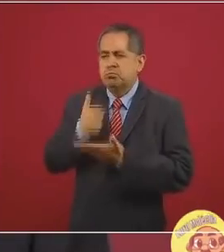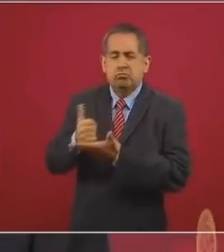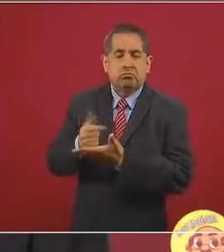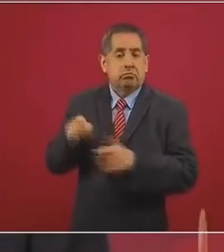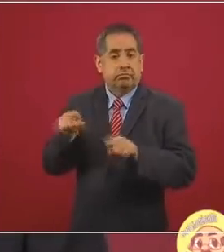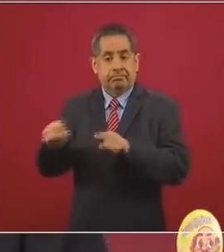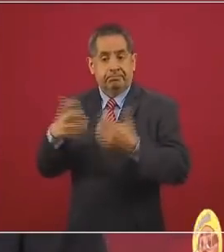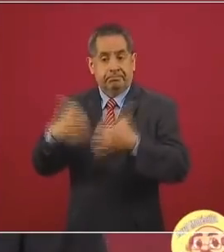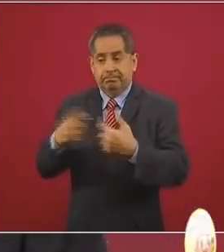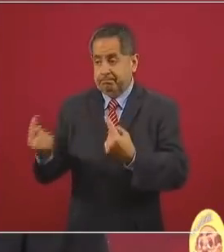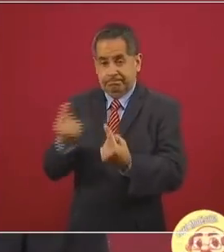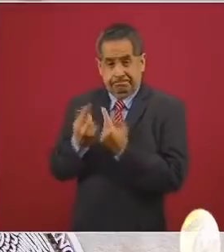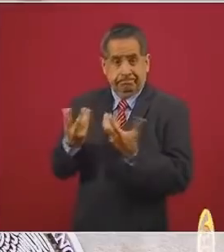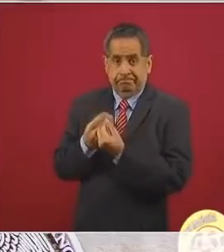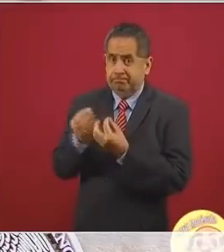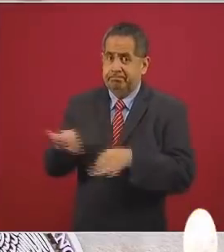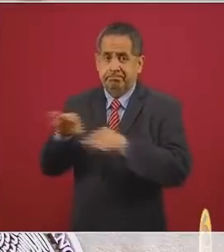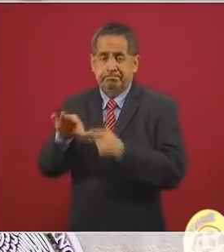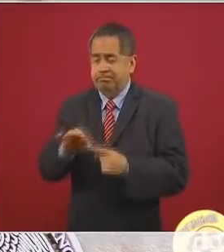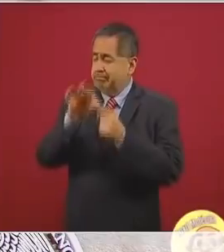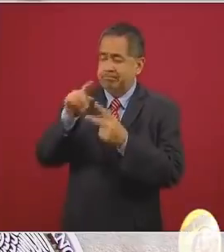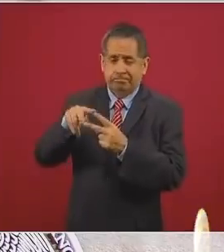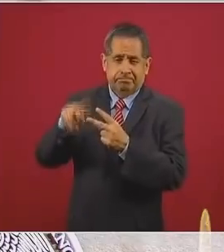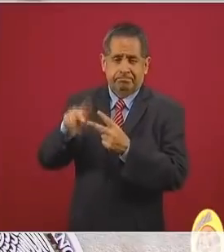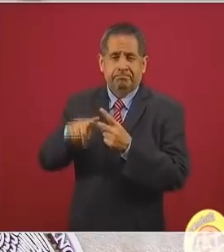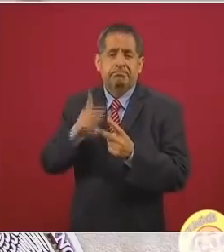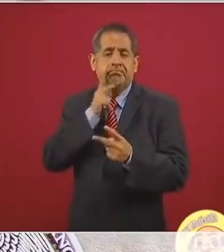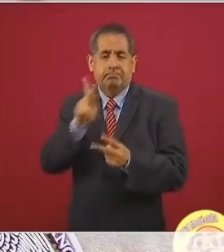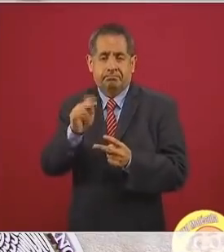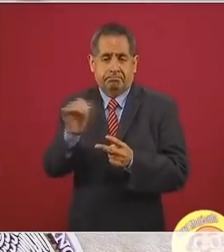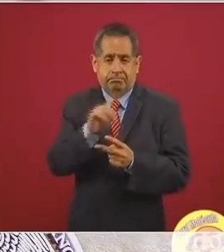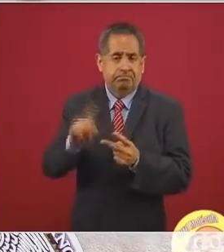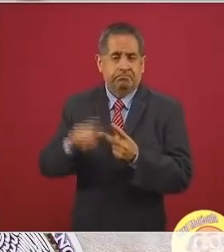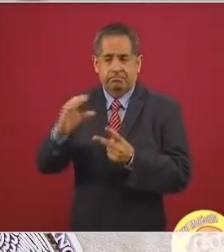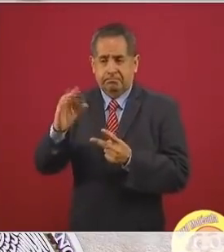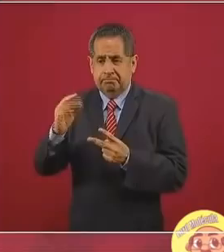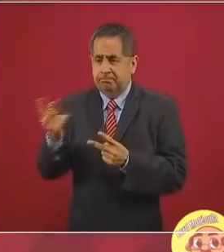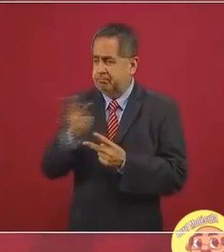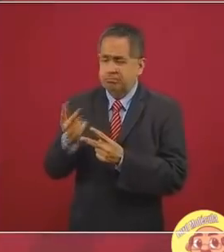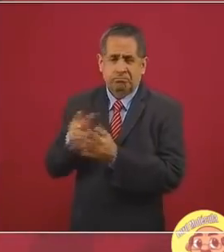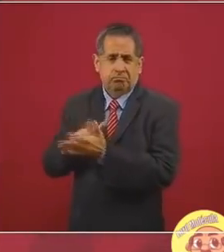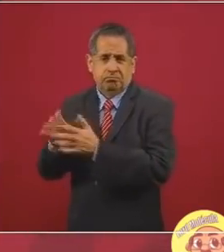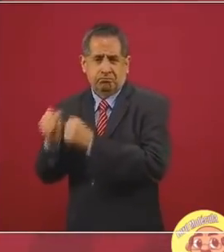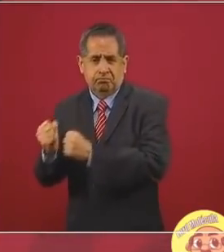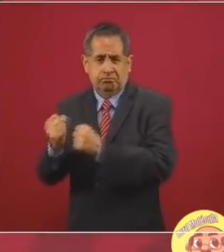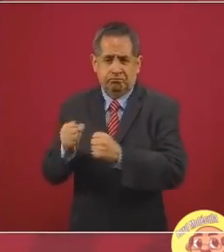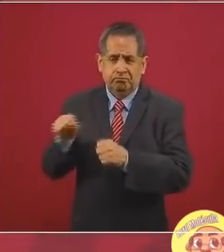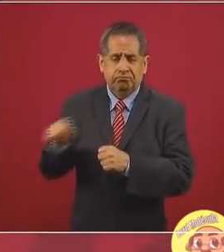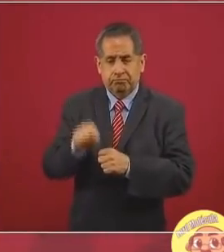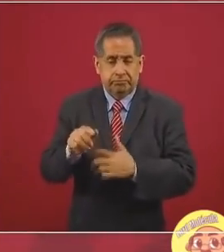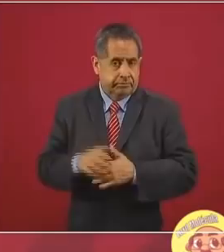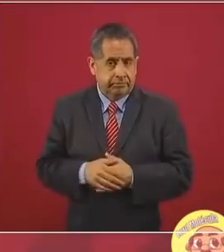empresas estratégicas a Pemex y a la Comisión Federal de Electricidad, porque el propósito de